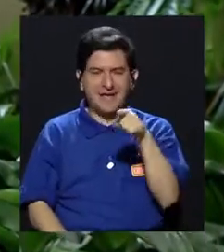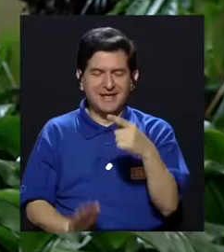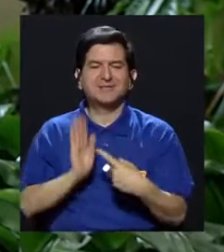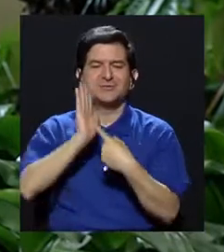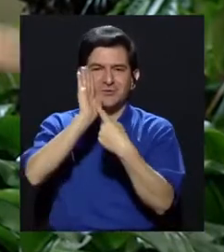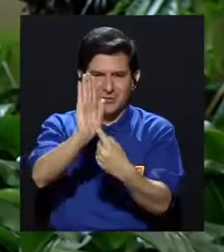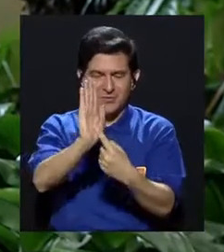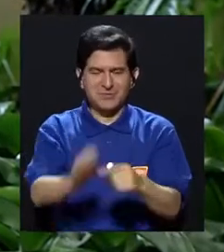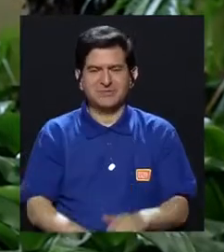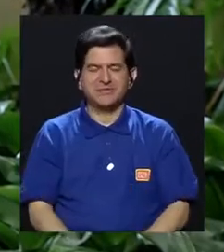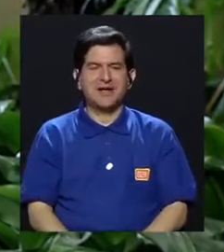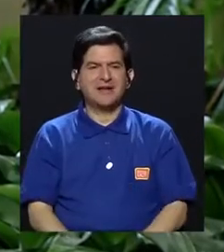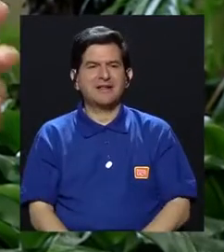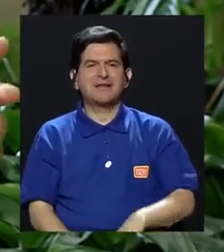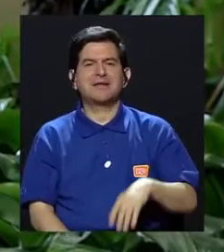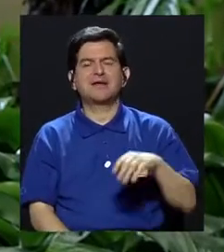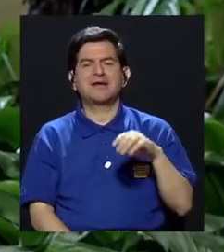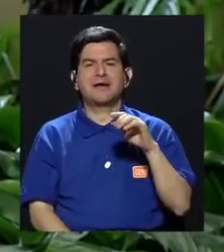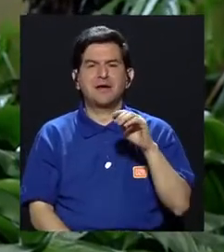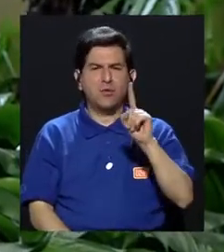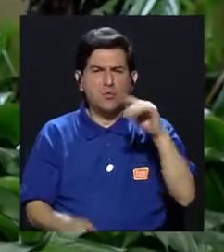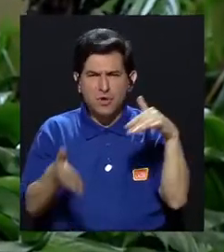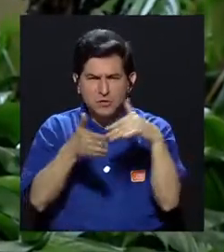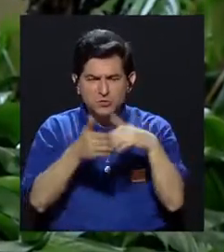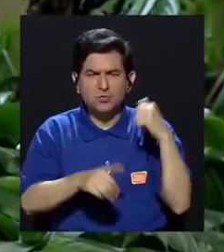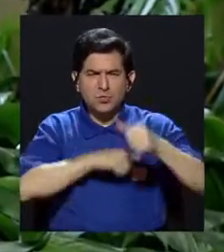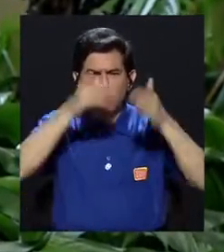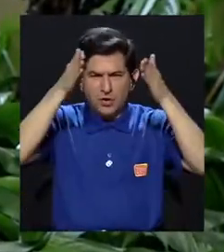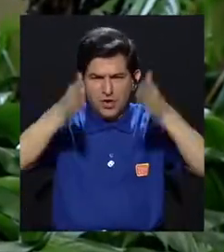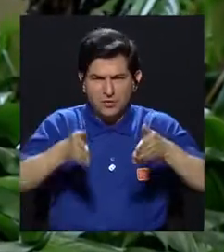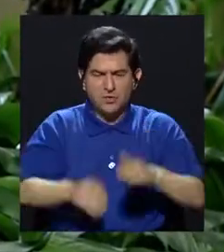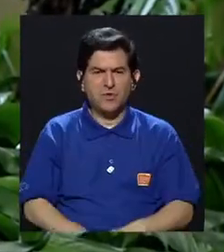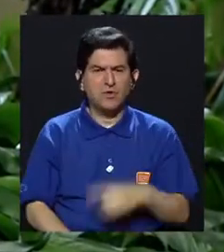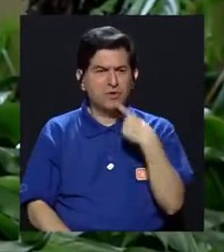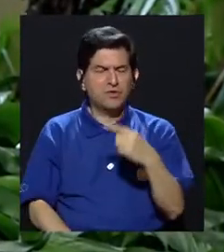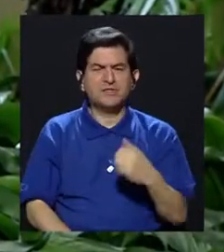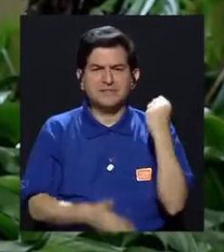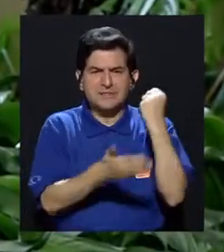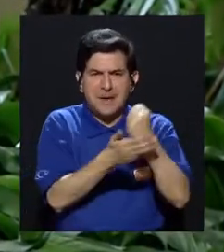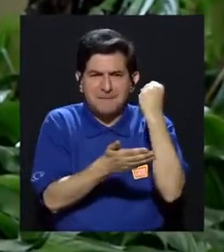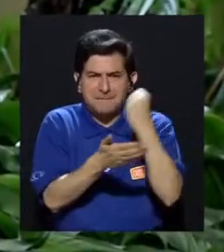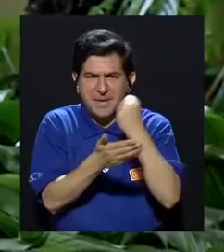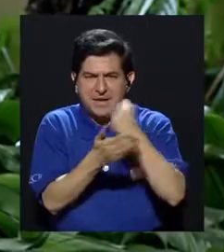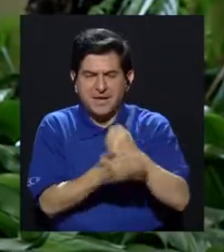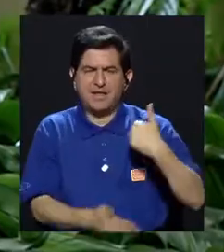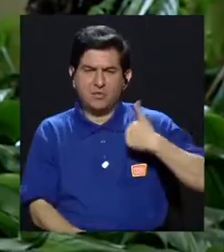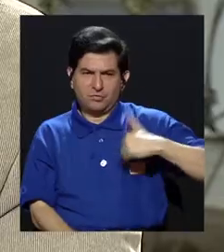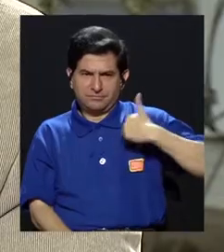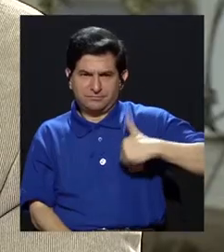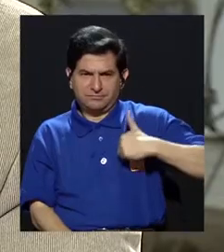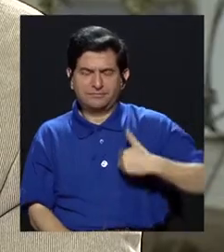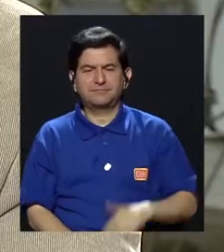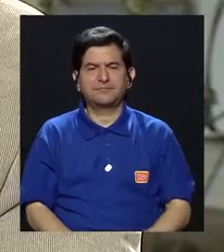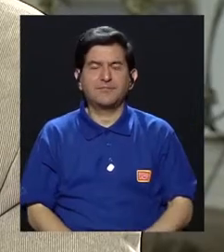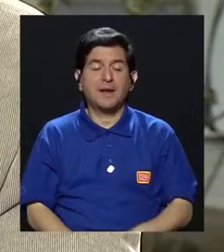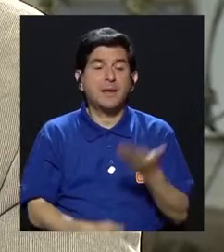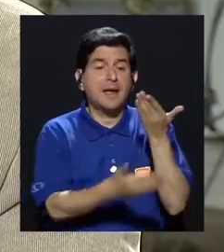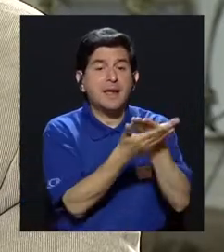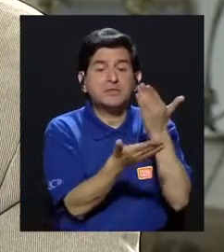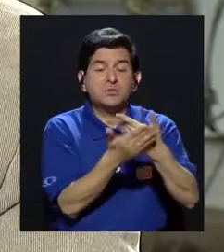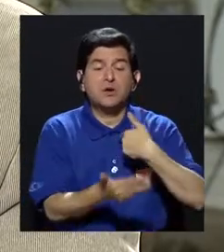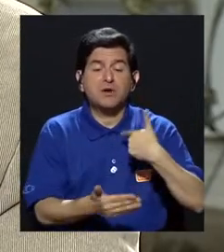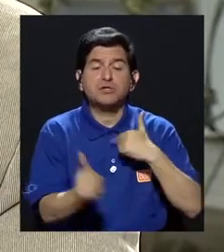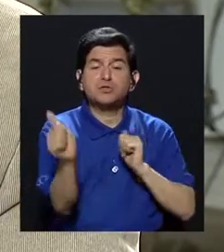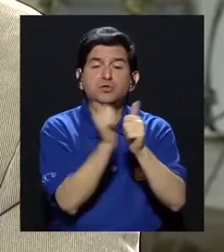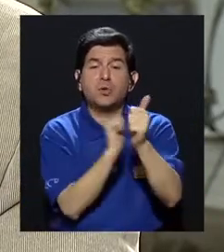demostrar. David Gilmour, estudioso de la masculinidad, antropólogo, le llama a esto marcadores de virilidad. Son las pruebas